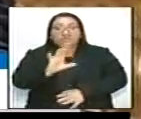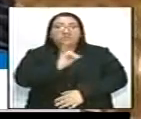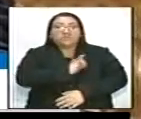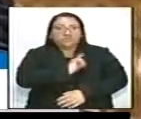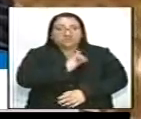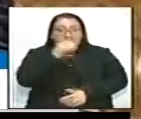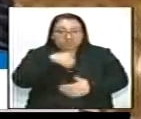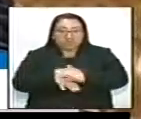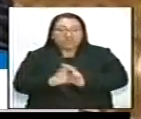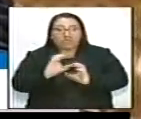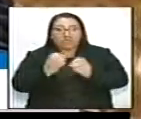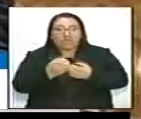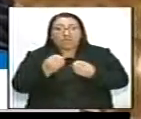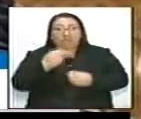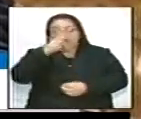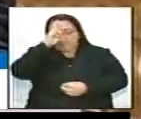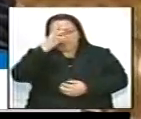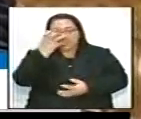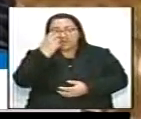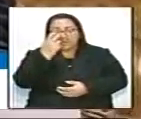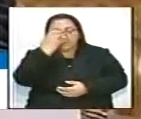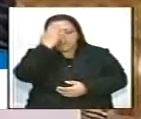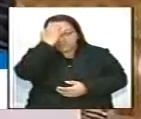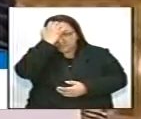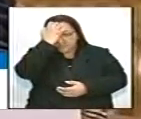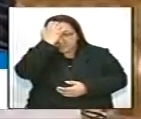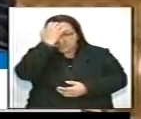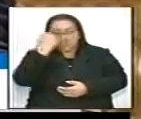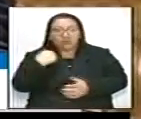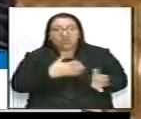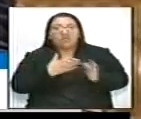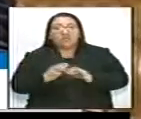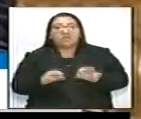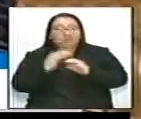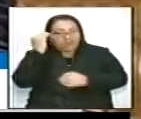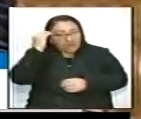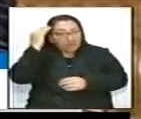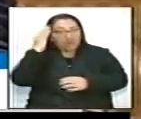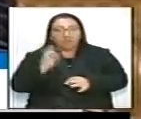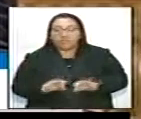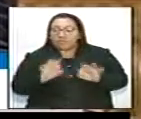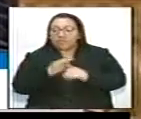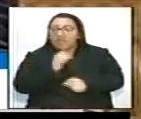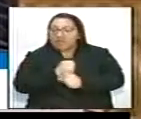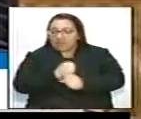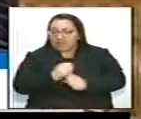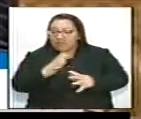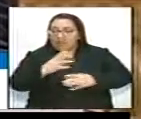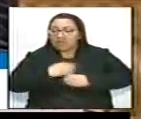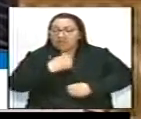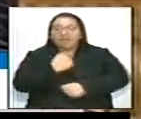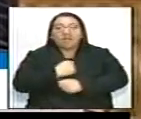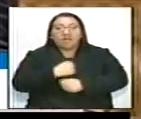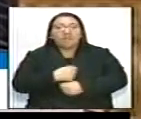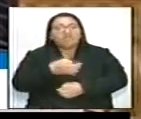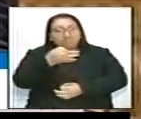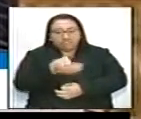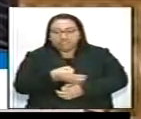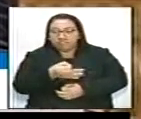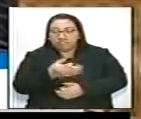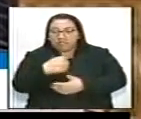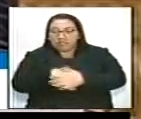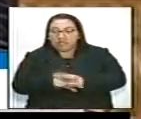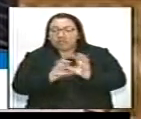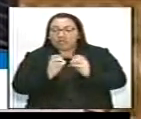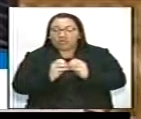institucionalidad, porque el país quiere ver nuestra parte, la madurez y reflexión, para tomar decisiones más acertadas dentro de